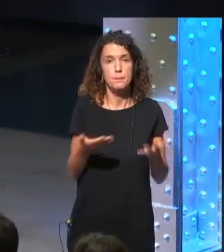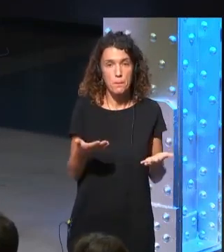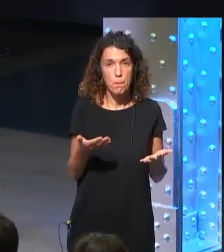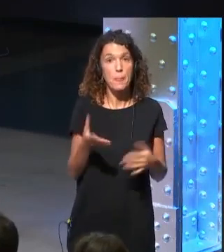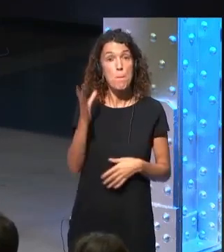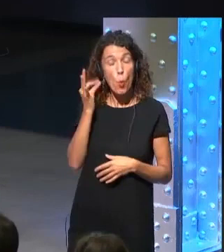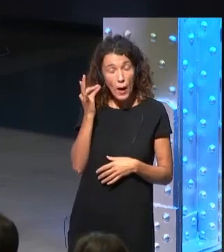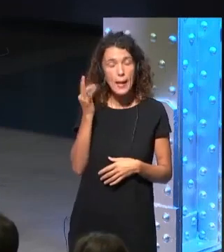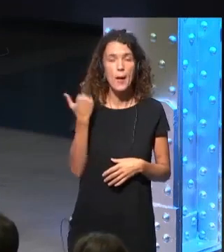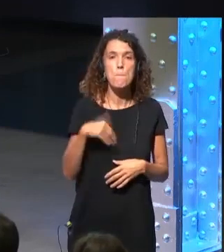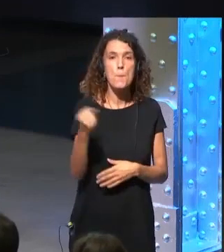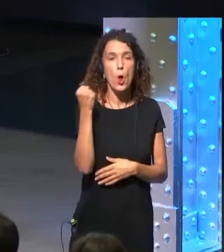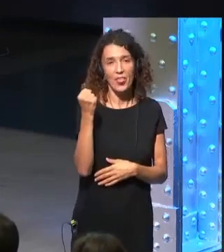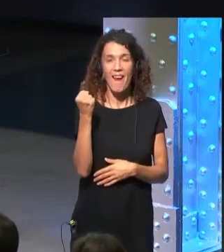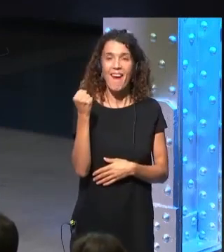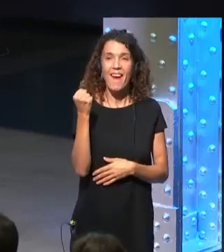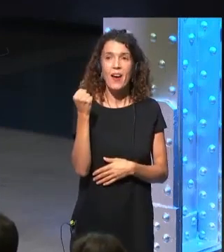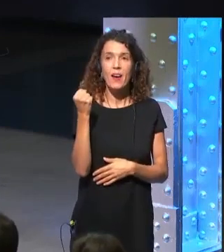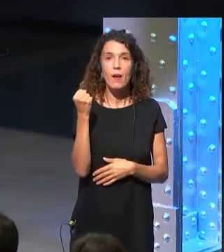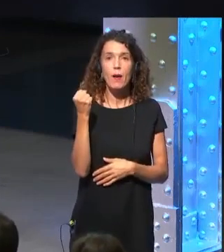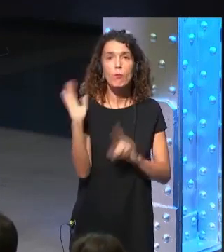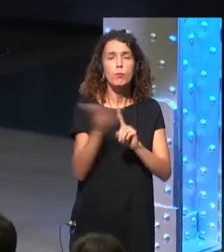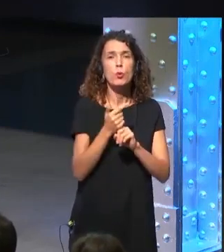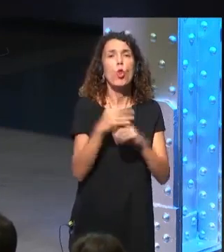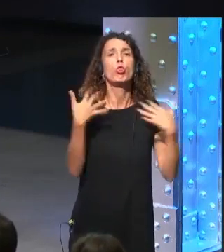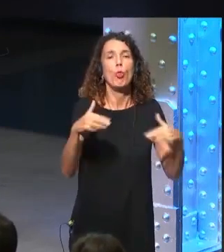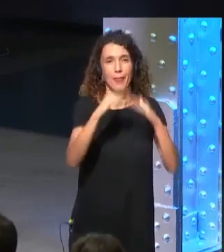de que las mujeres han encontrado el poder en los hogares muchas veces.